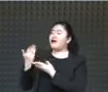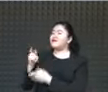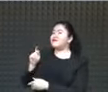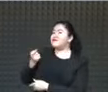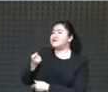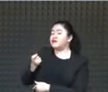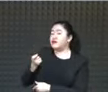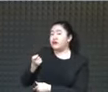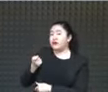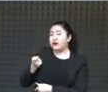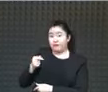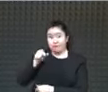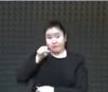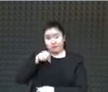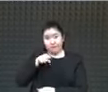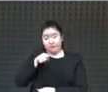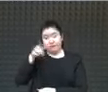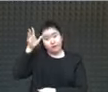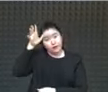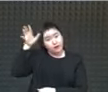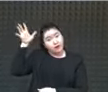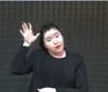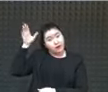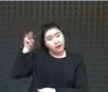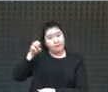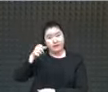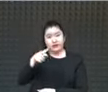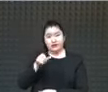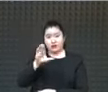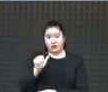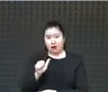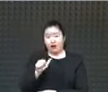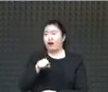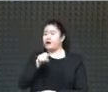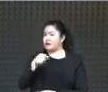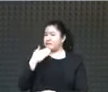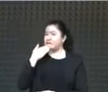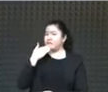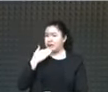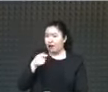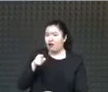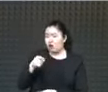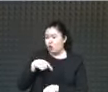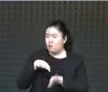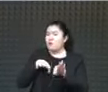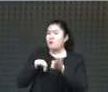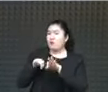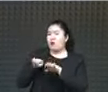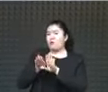también tenía sus abusos, porque luego dicen que somos muy románticos. No, hay que